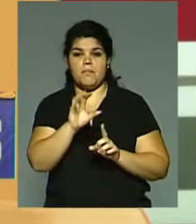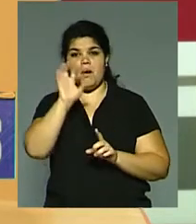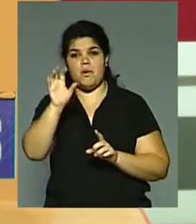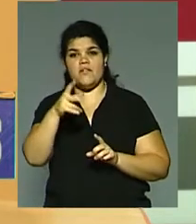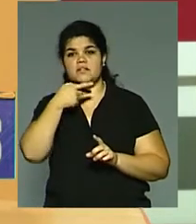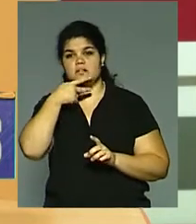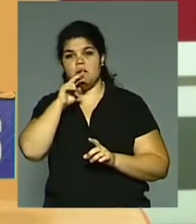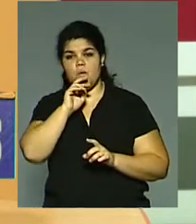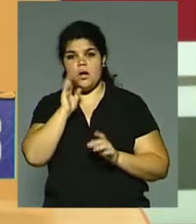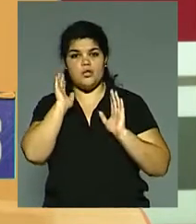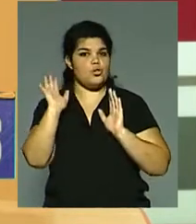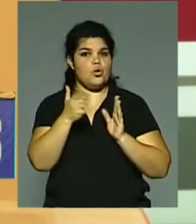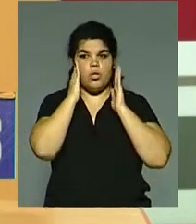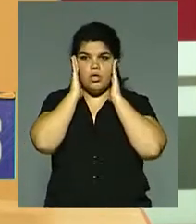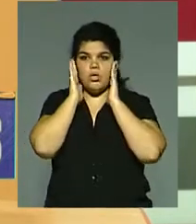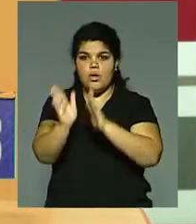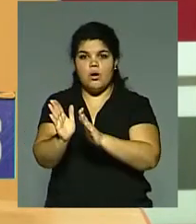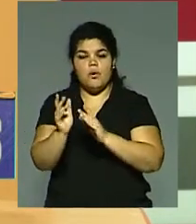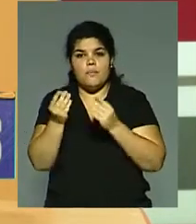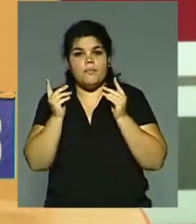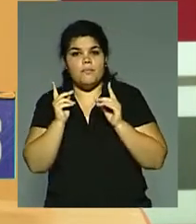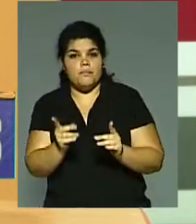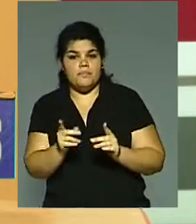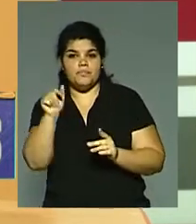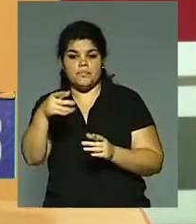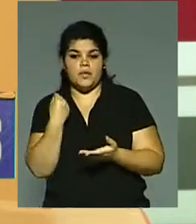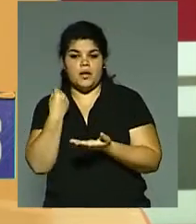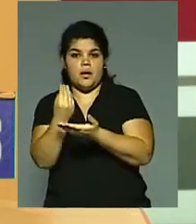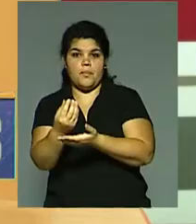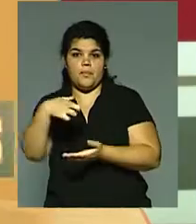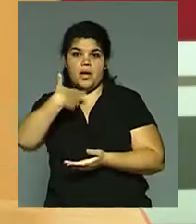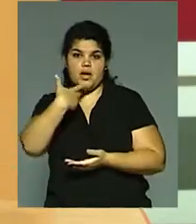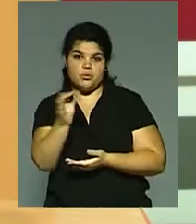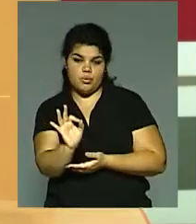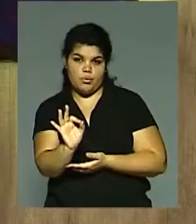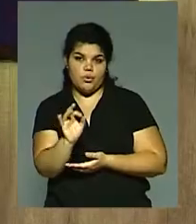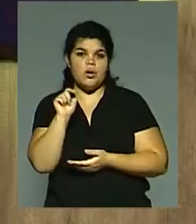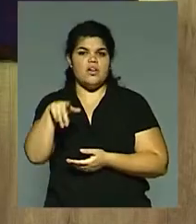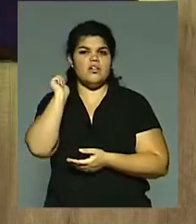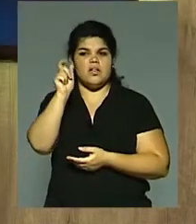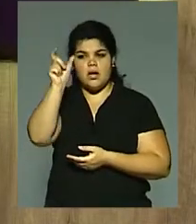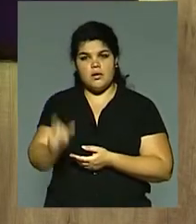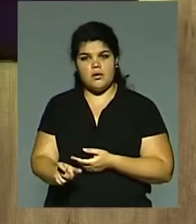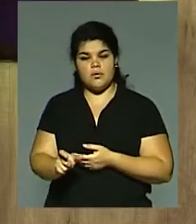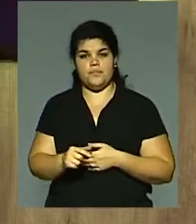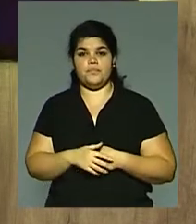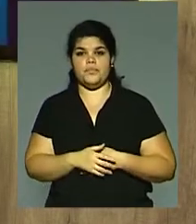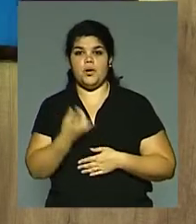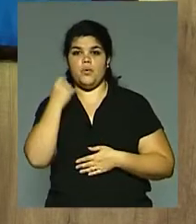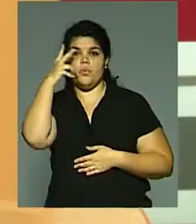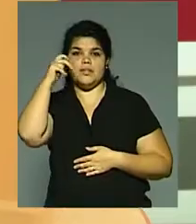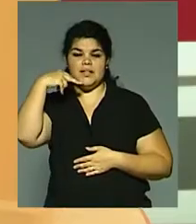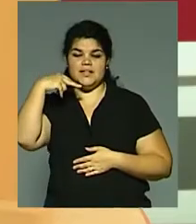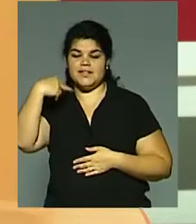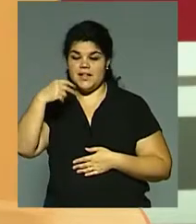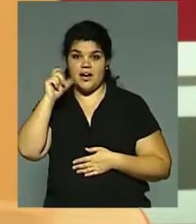San Juan. Todos los ojos estaban puestos ahí, porque la figura, sin duda, en esas PASO, más allá de los otros candidatos, era Uñac, por, digamos, el